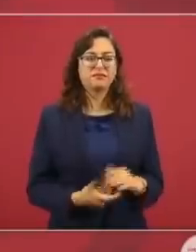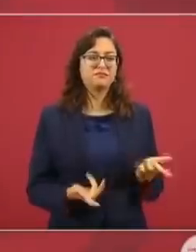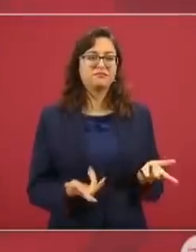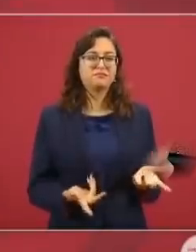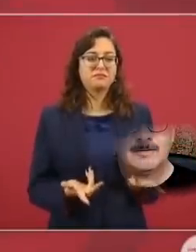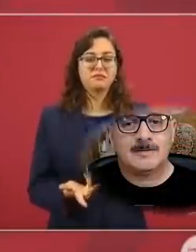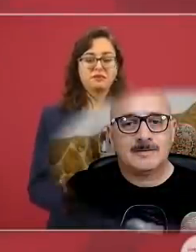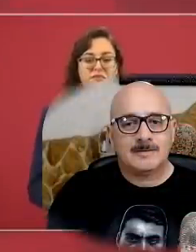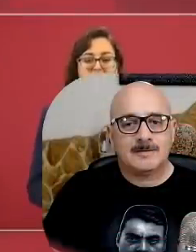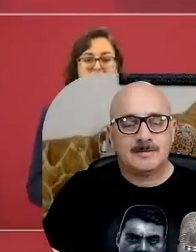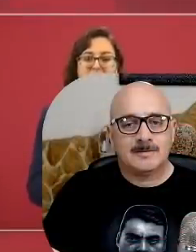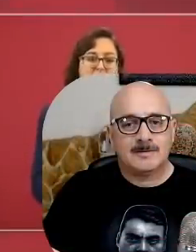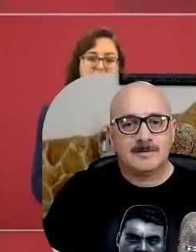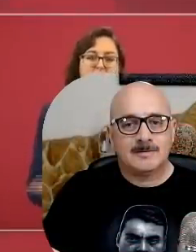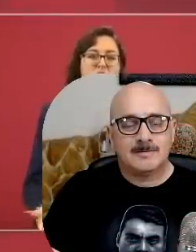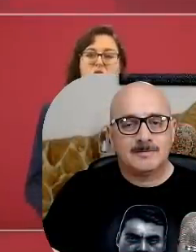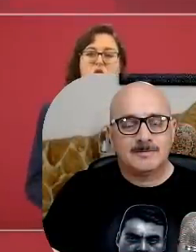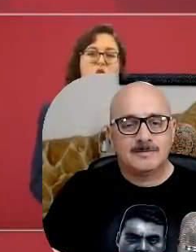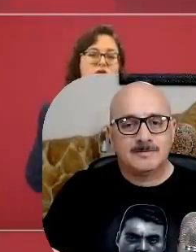funciona así.